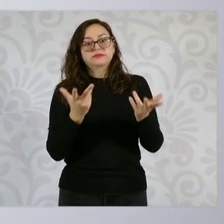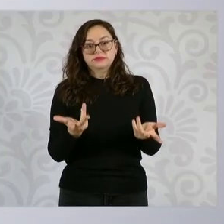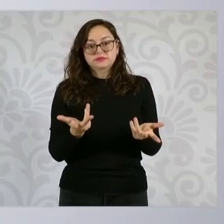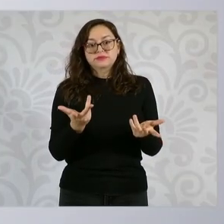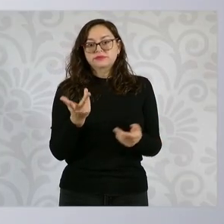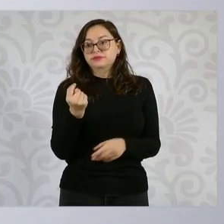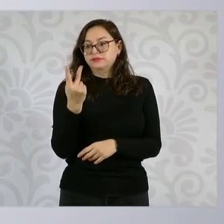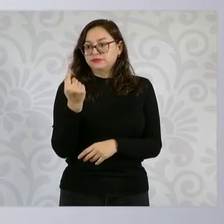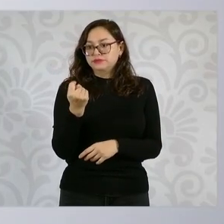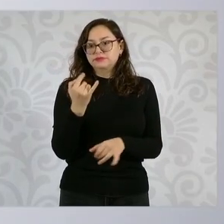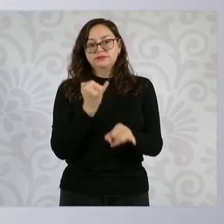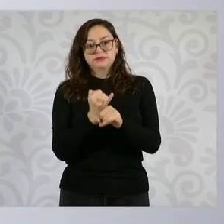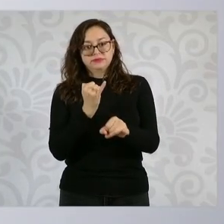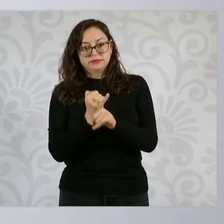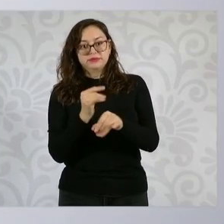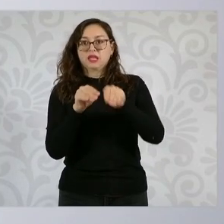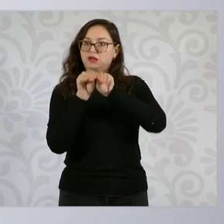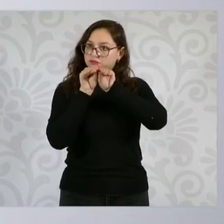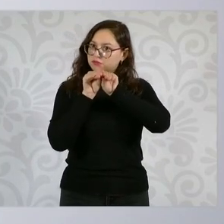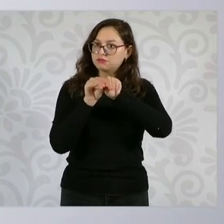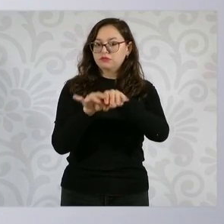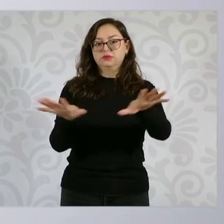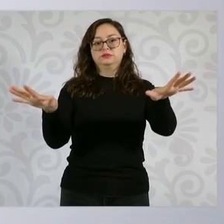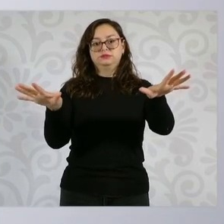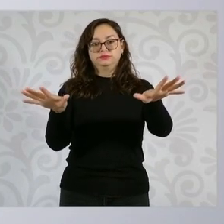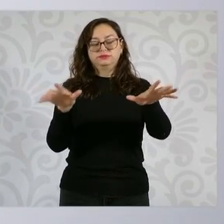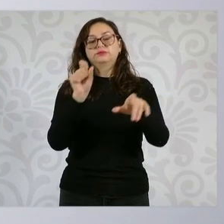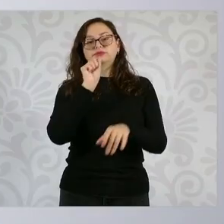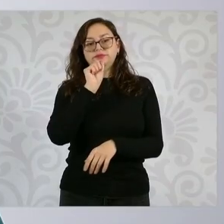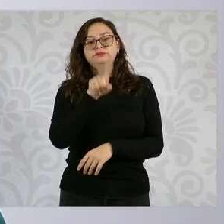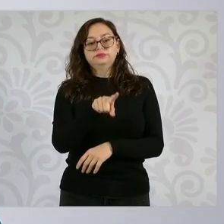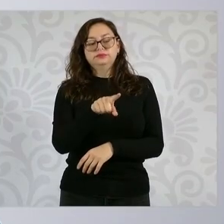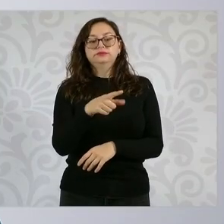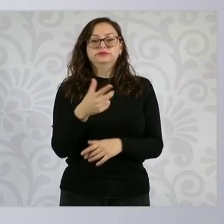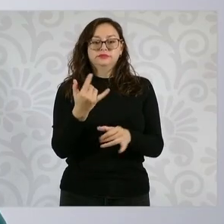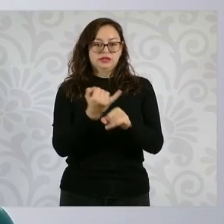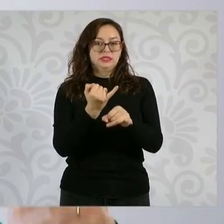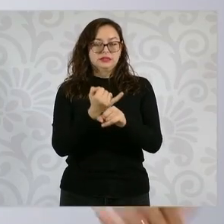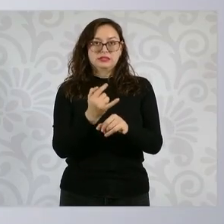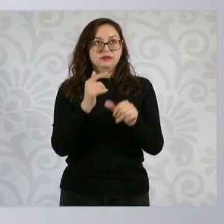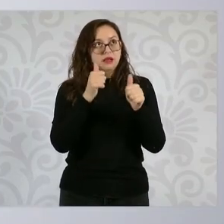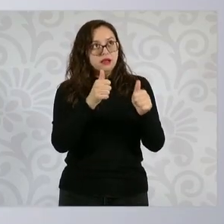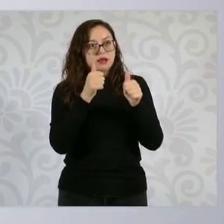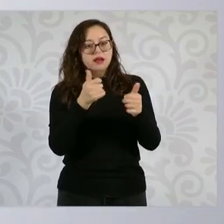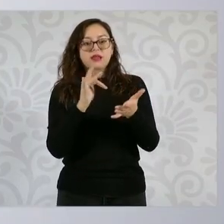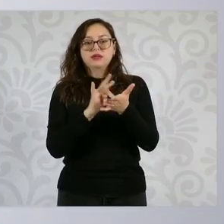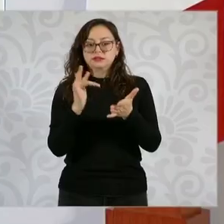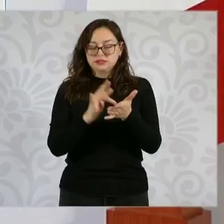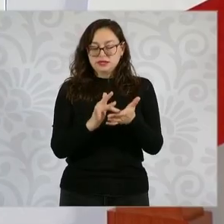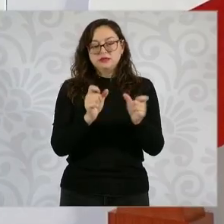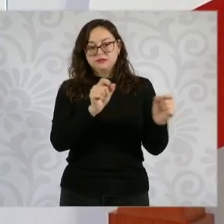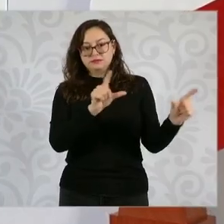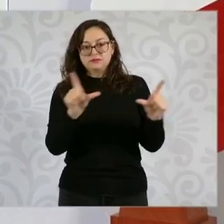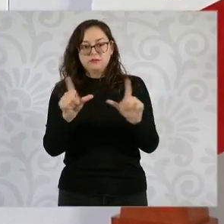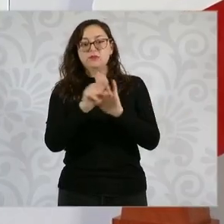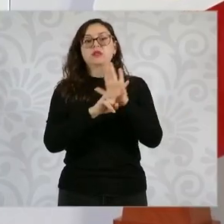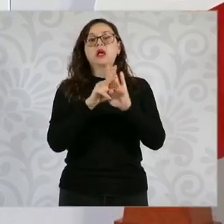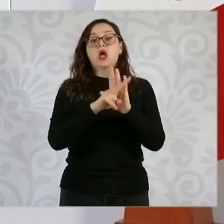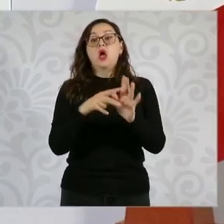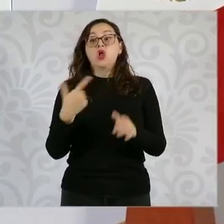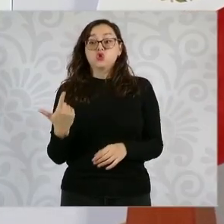viendo a distancia en las redes sociales, que agradecemos mucho. Y a partir del próximo lunes, pues ya va a venir